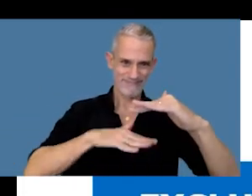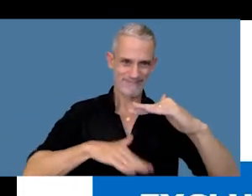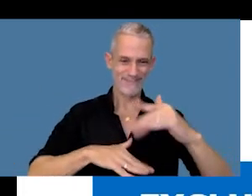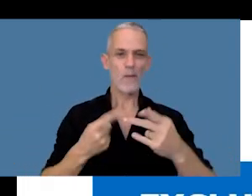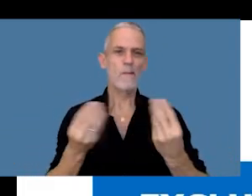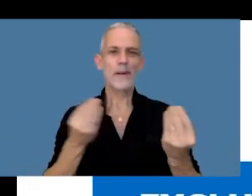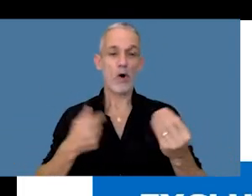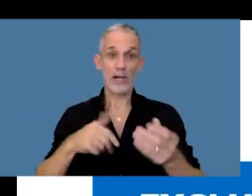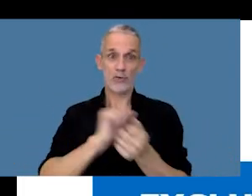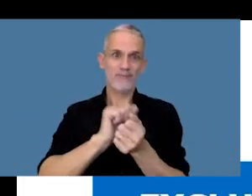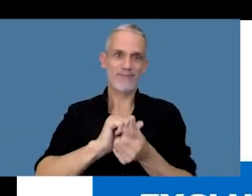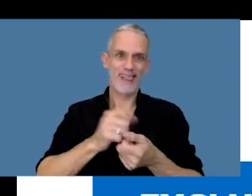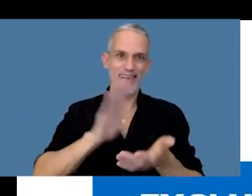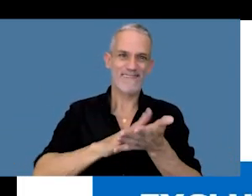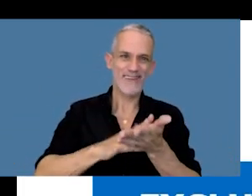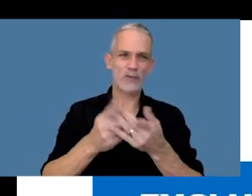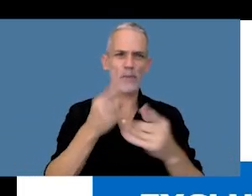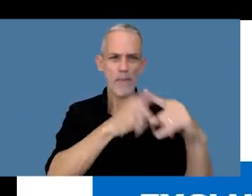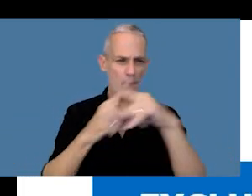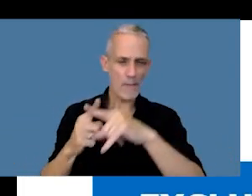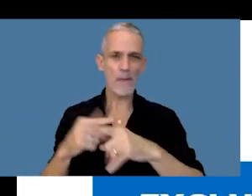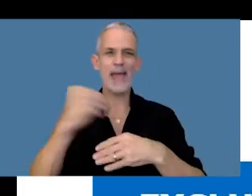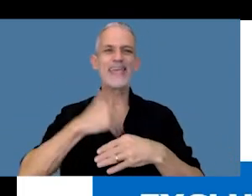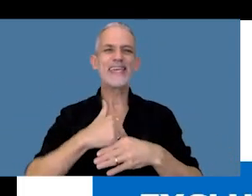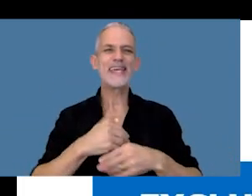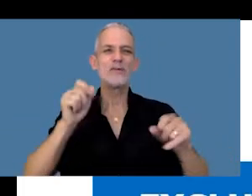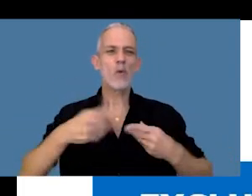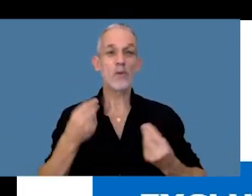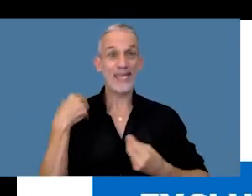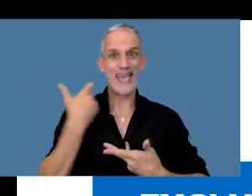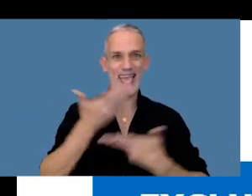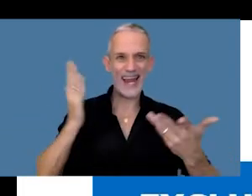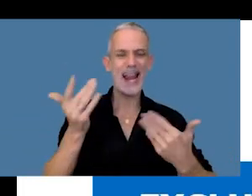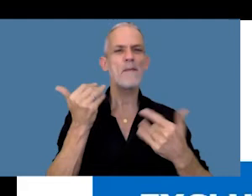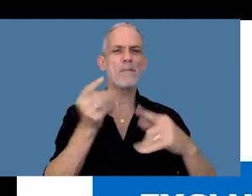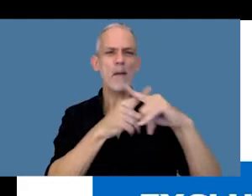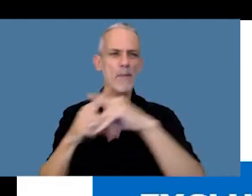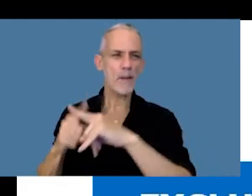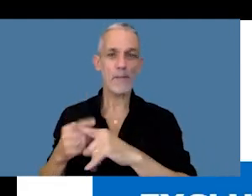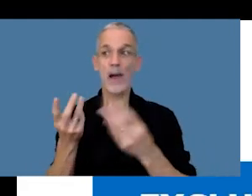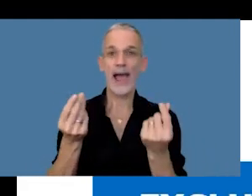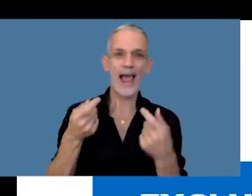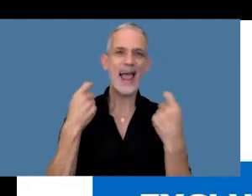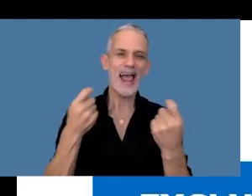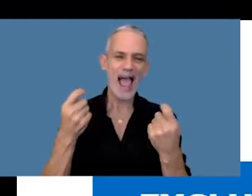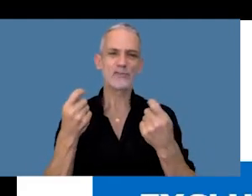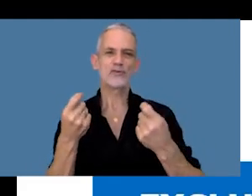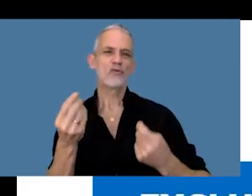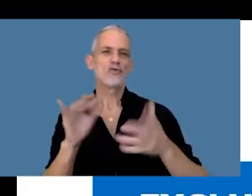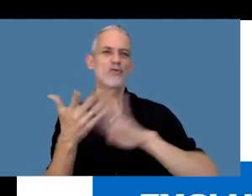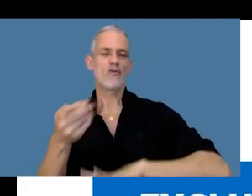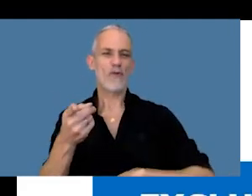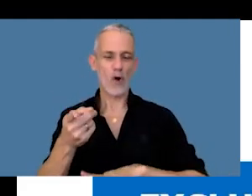que emití para poder determinar mis ingresos brutos y para en general poder determinar mis costos y gastos operativos